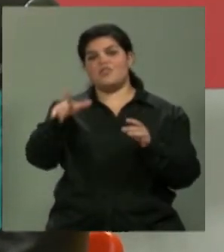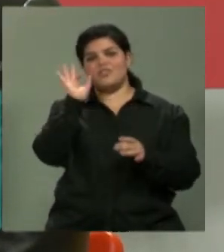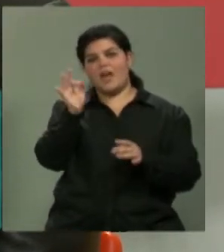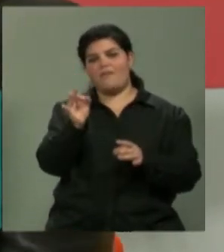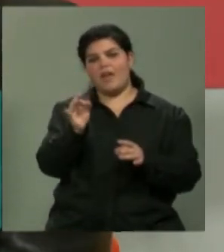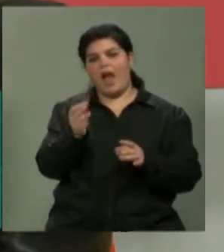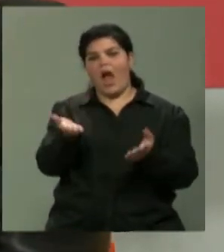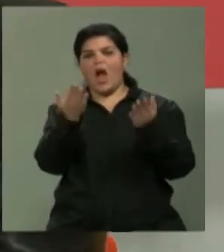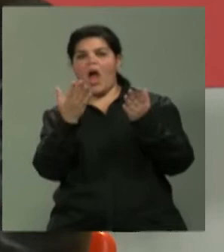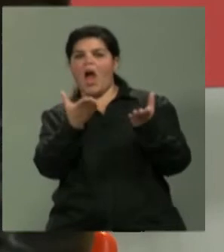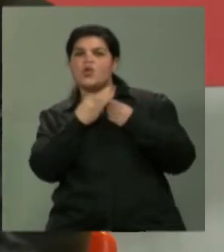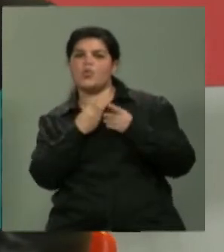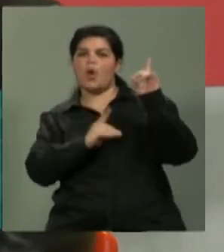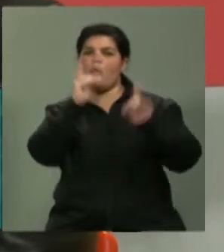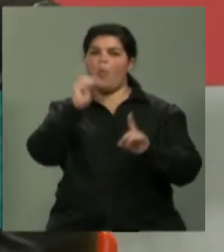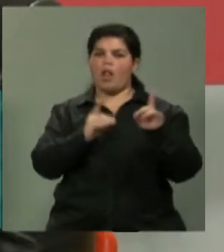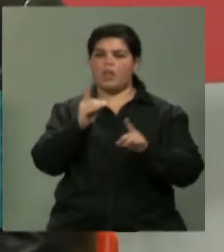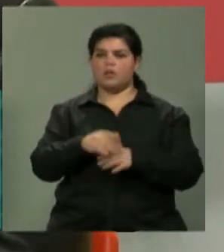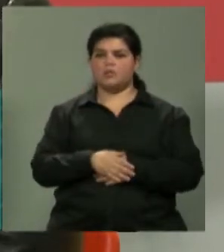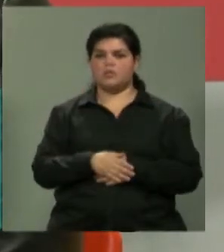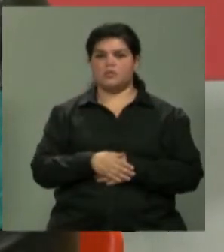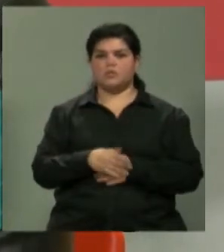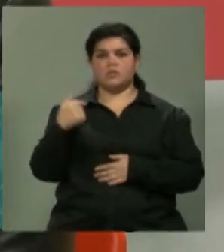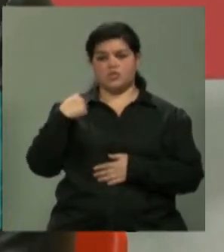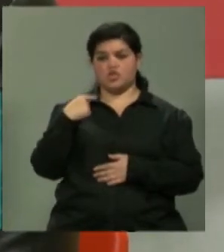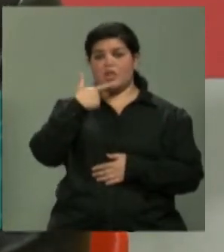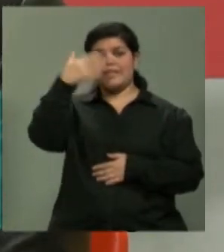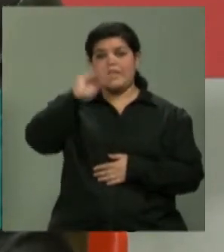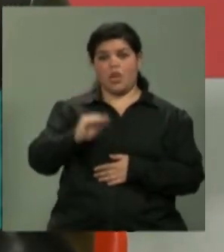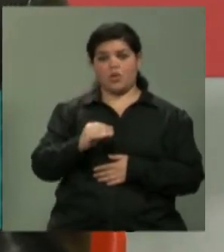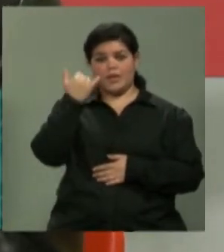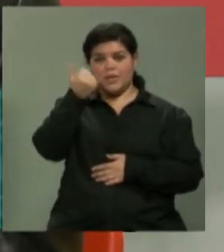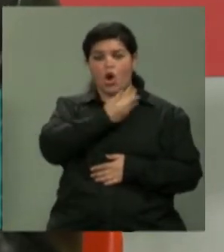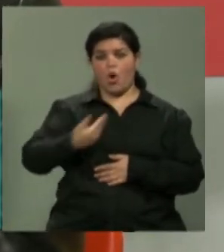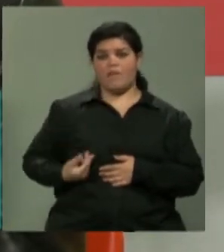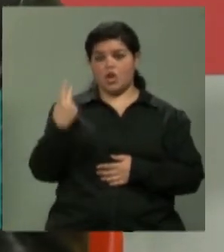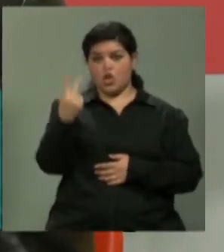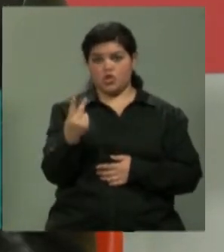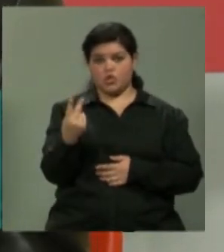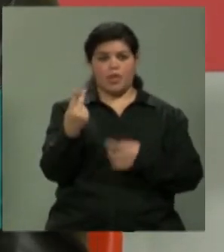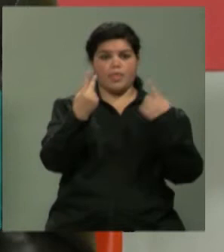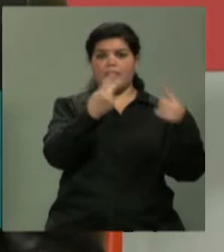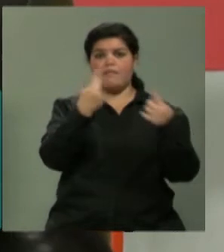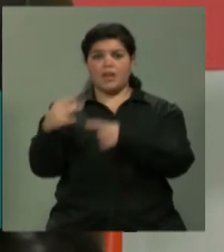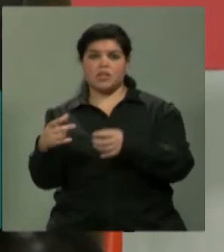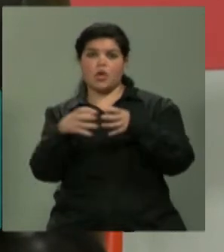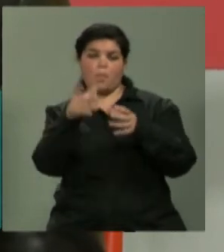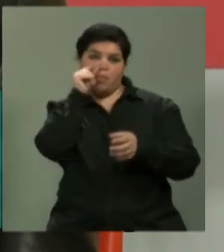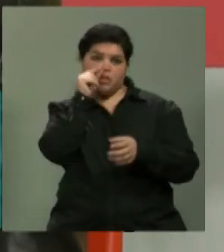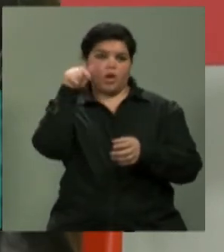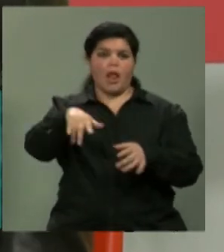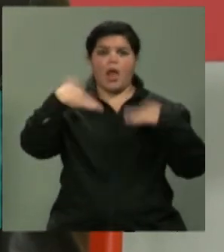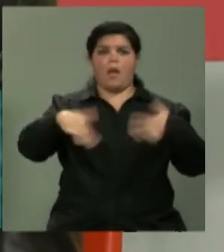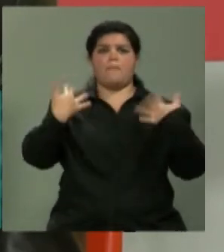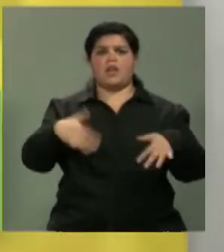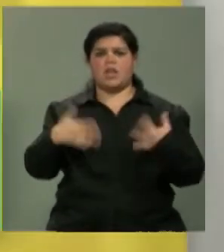Yo, desde que soy senadora, he visto 2 gobiernos asumir. Cada gobierno de diferente signo político declaró la emergencia en seguridad y mandó